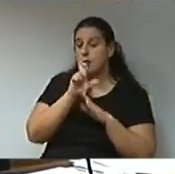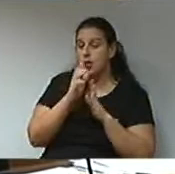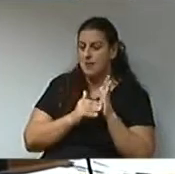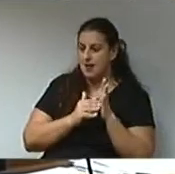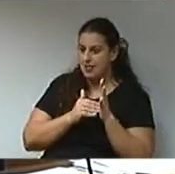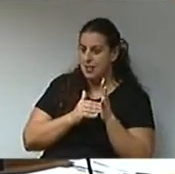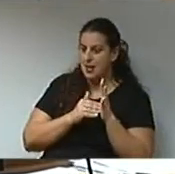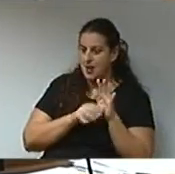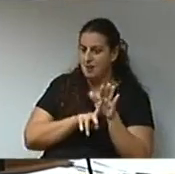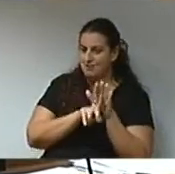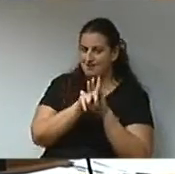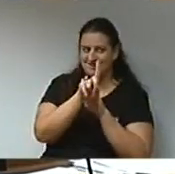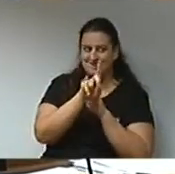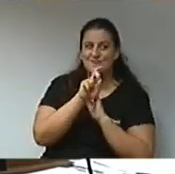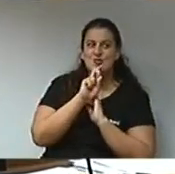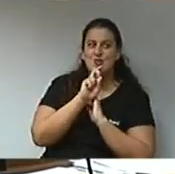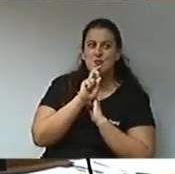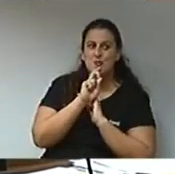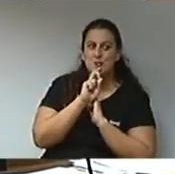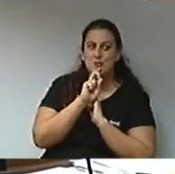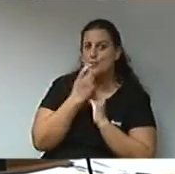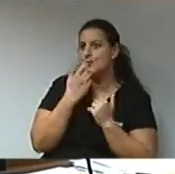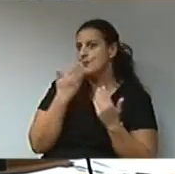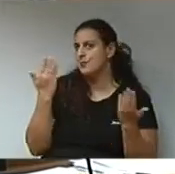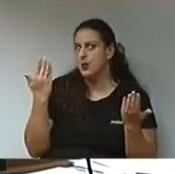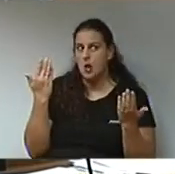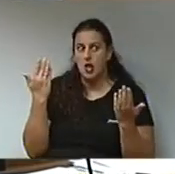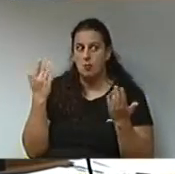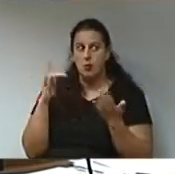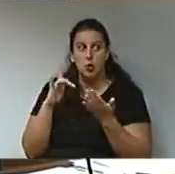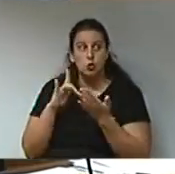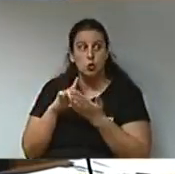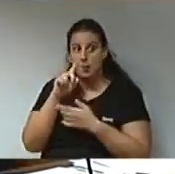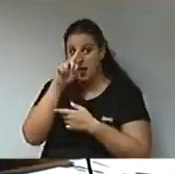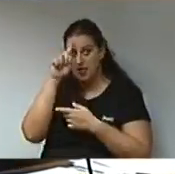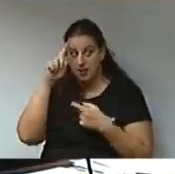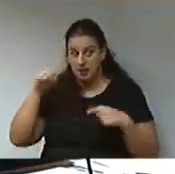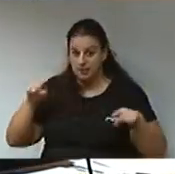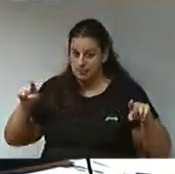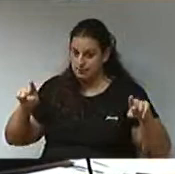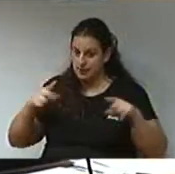Valenciana y cómo, por ejemplo, no se ha producido ese nivel en Madrid.